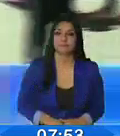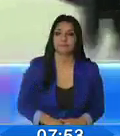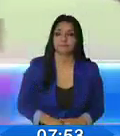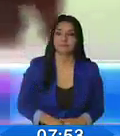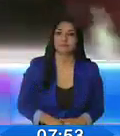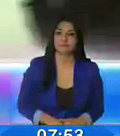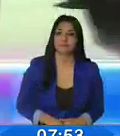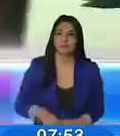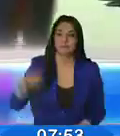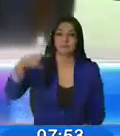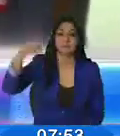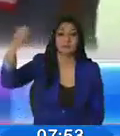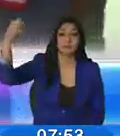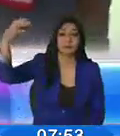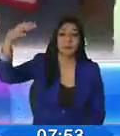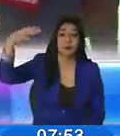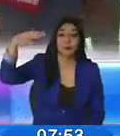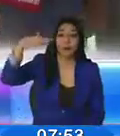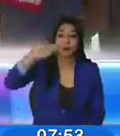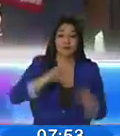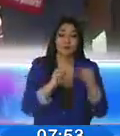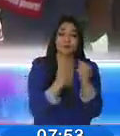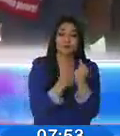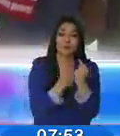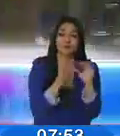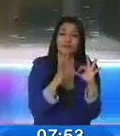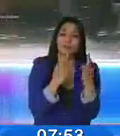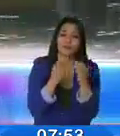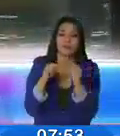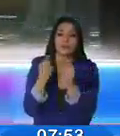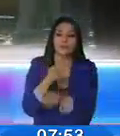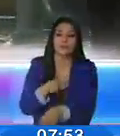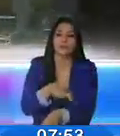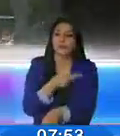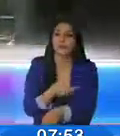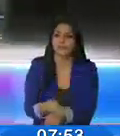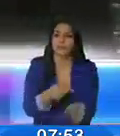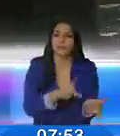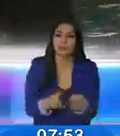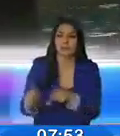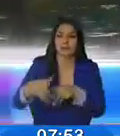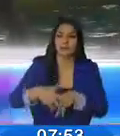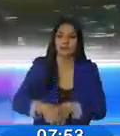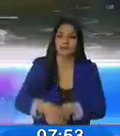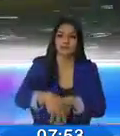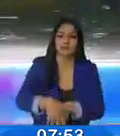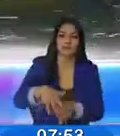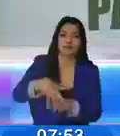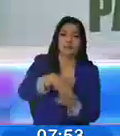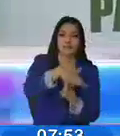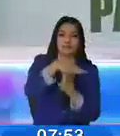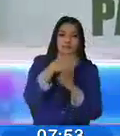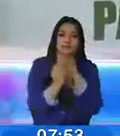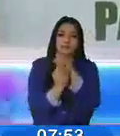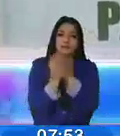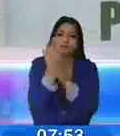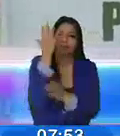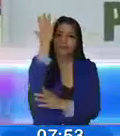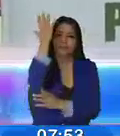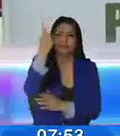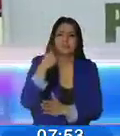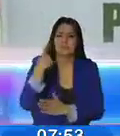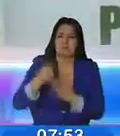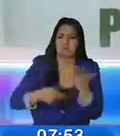Bajo un intenso sol, colectivos pro familia y grupos religiosos realizaron una marcha desde el Parque El Arbolito en rechazo a